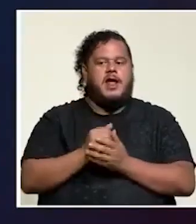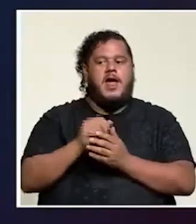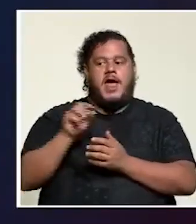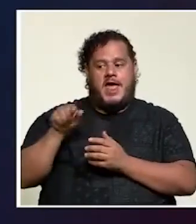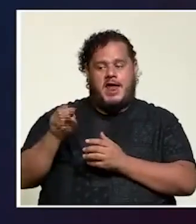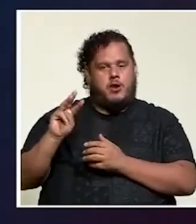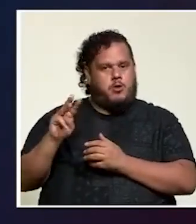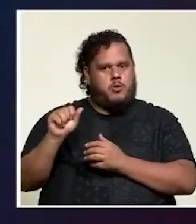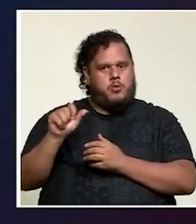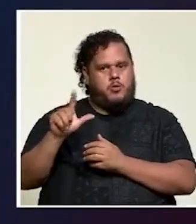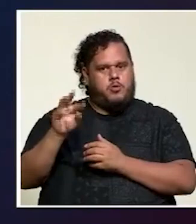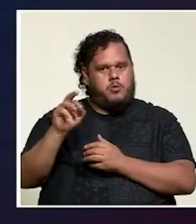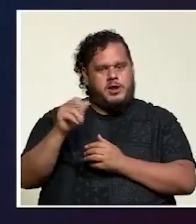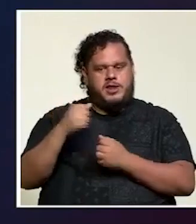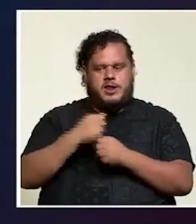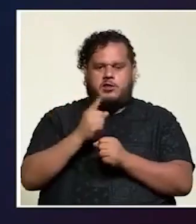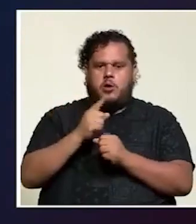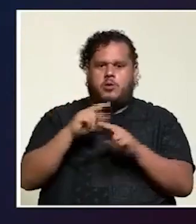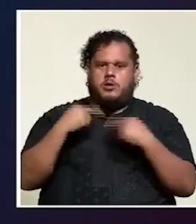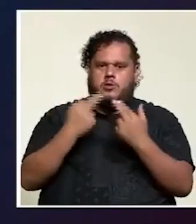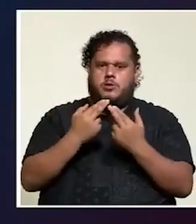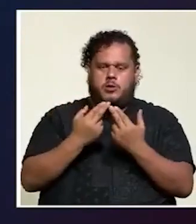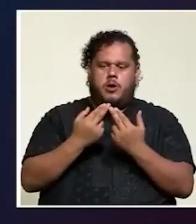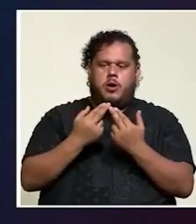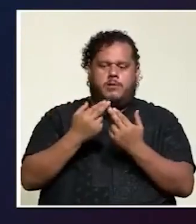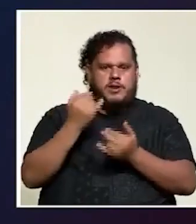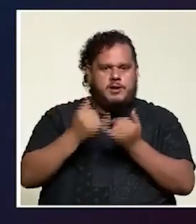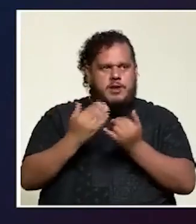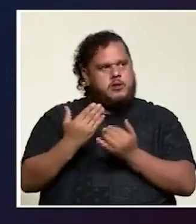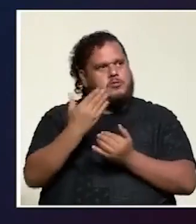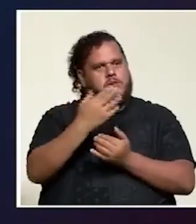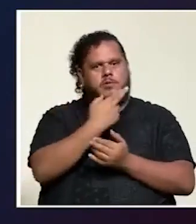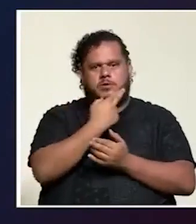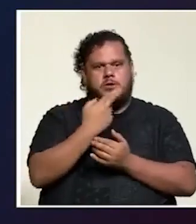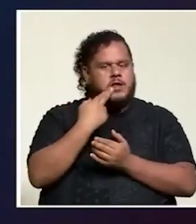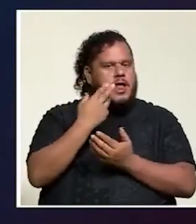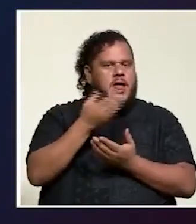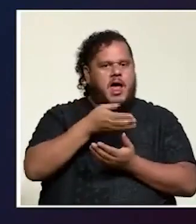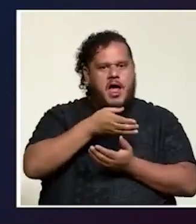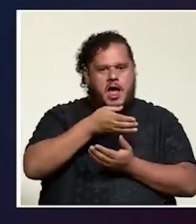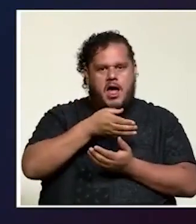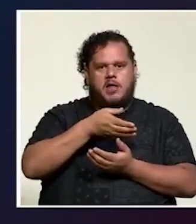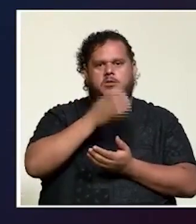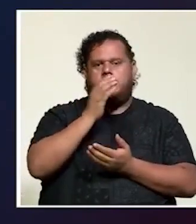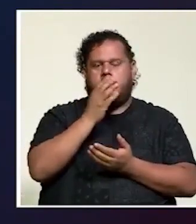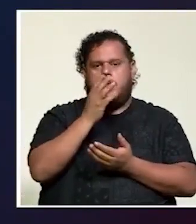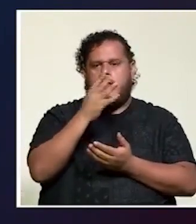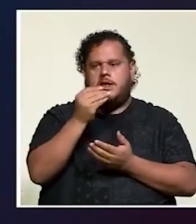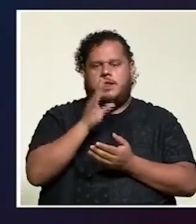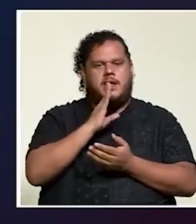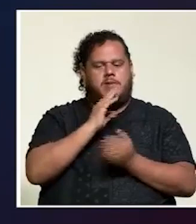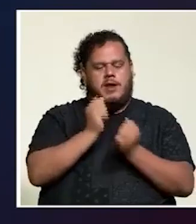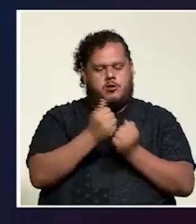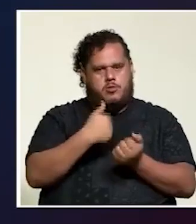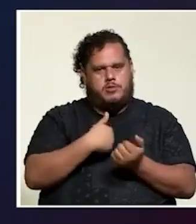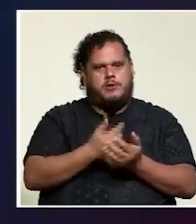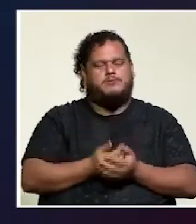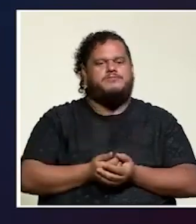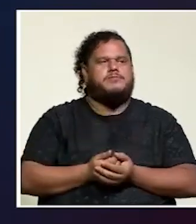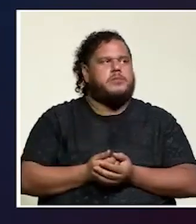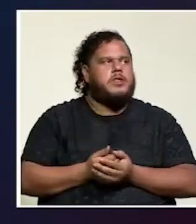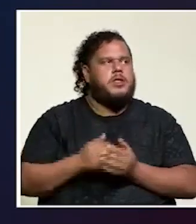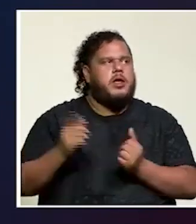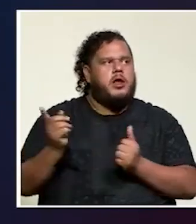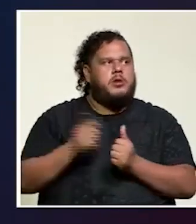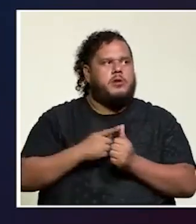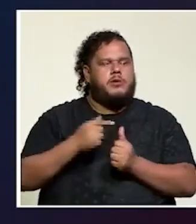amigos para que después de la charla nos fuéramos a un restaurante a tomarnos un refresco y conversar conmigo. Y lo